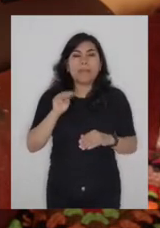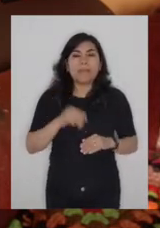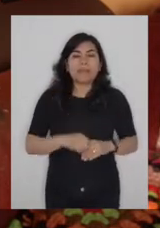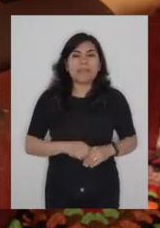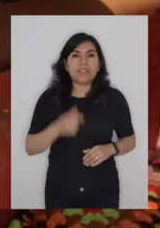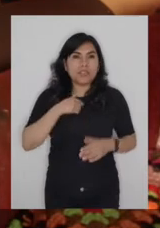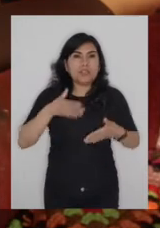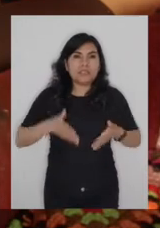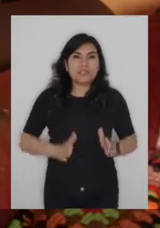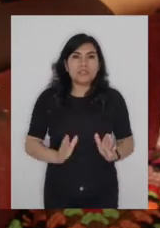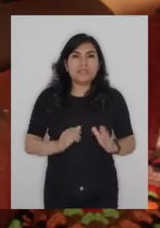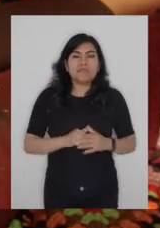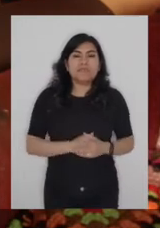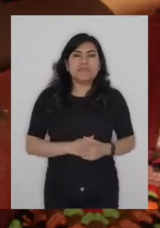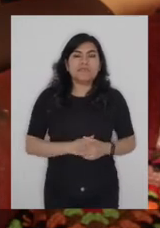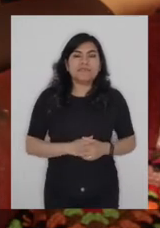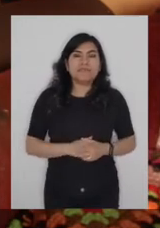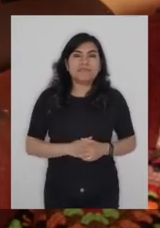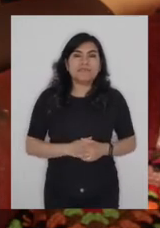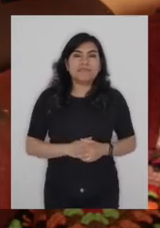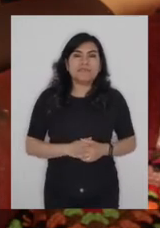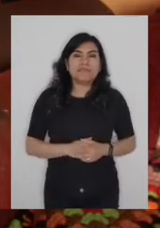yo, en